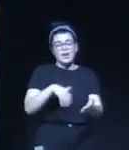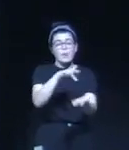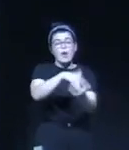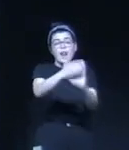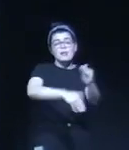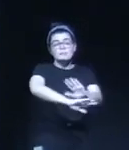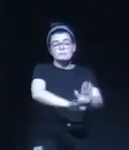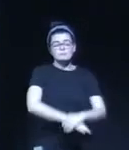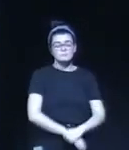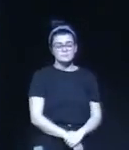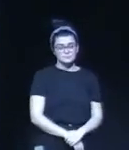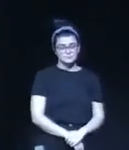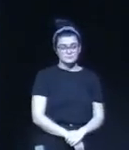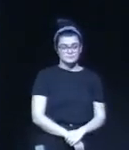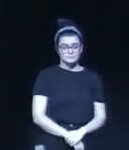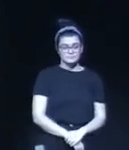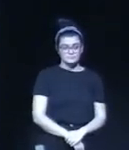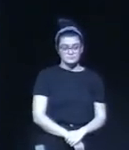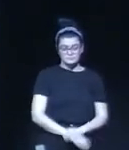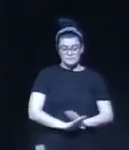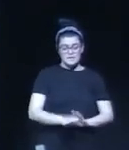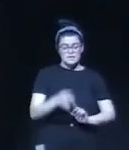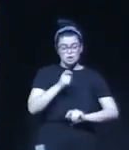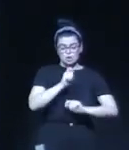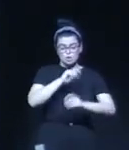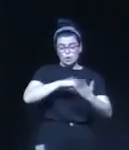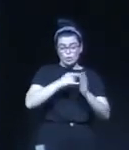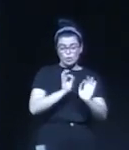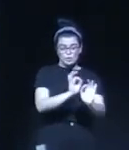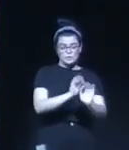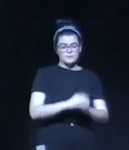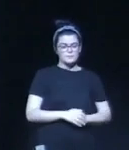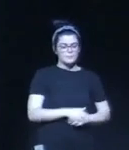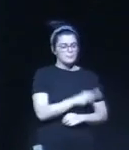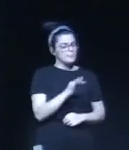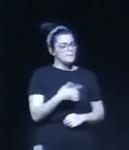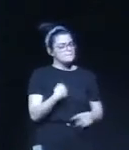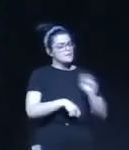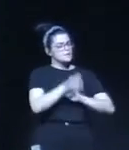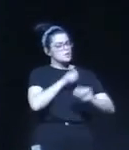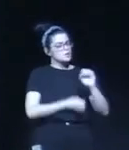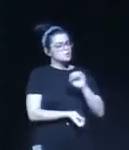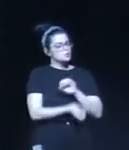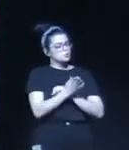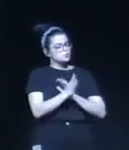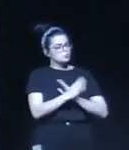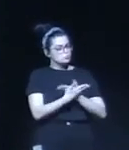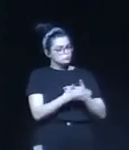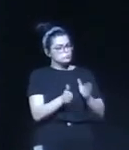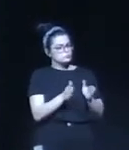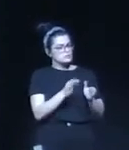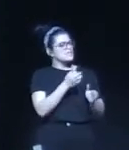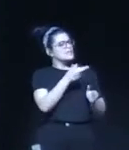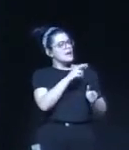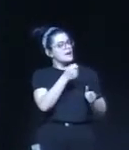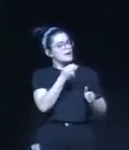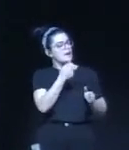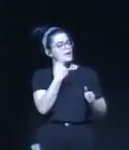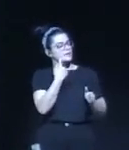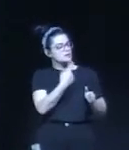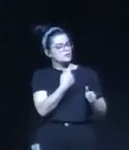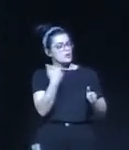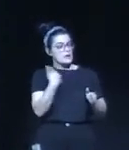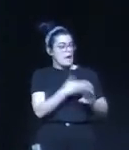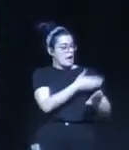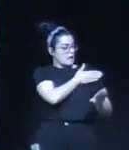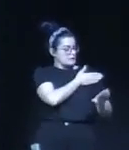ya está, así lo solucionan. La asociación la montáis, nos decía Sara, que ha habido otras asociaciones.